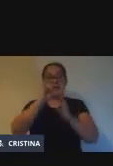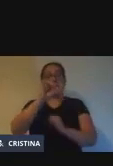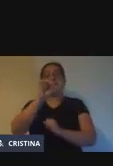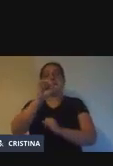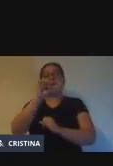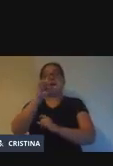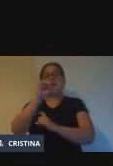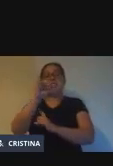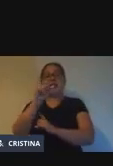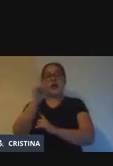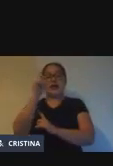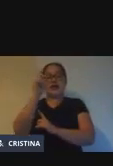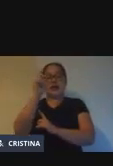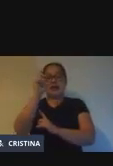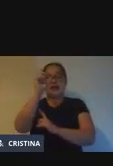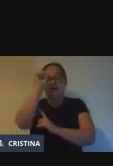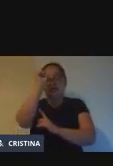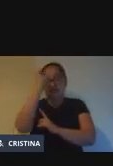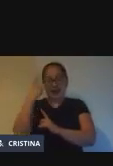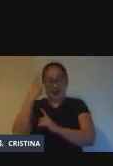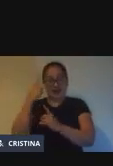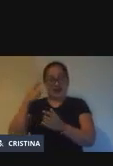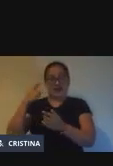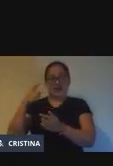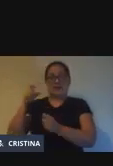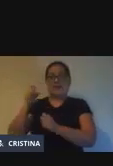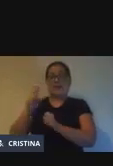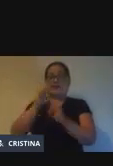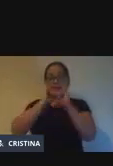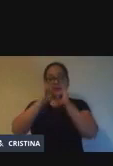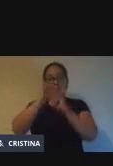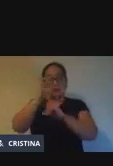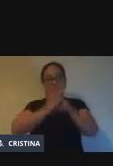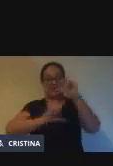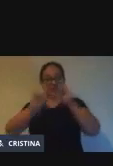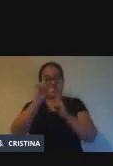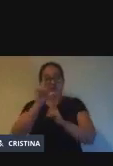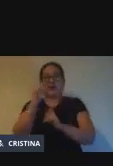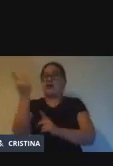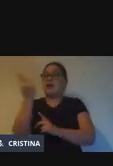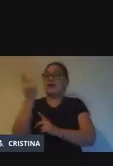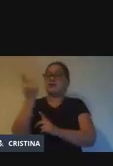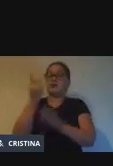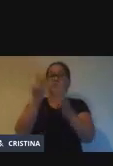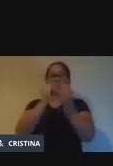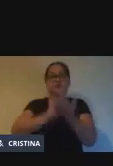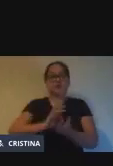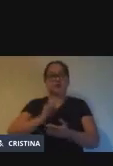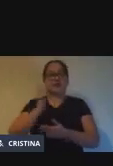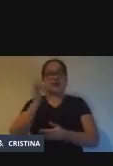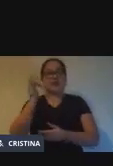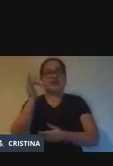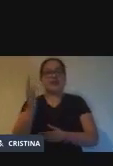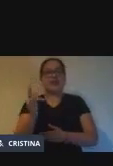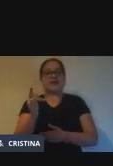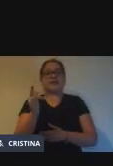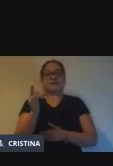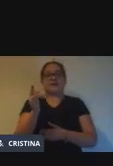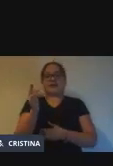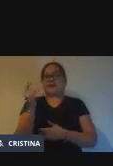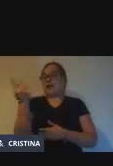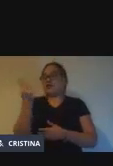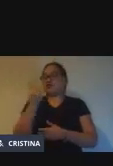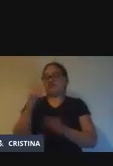Dalia, que también es otra intérprete de lengua de señas. Muchas gracias a las dos, que ya están